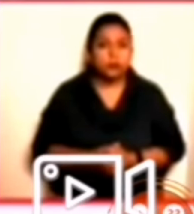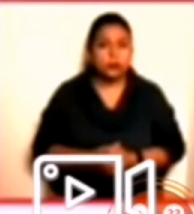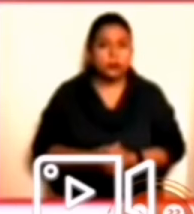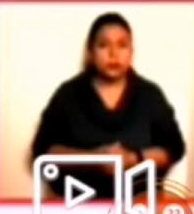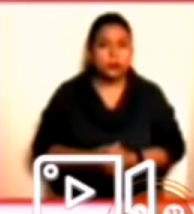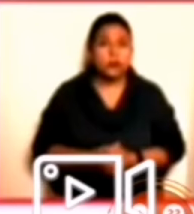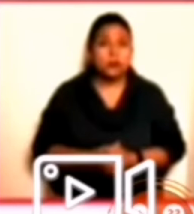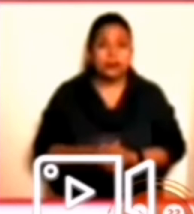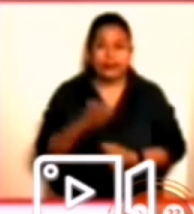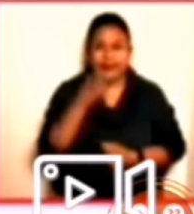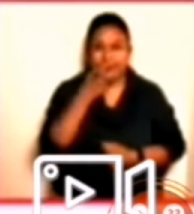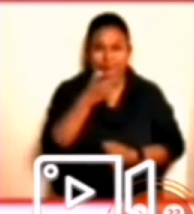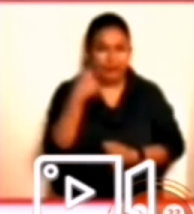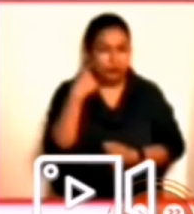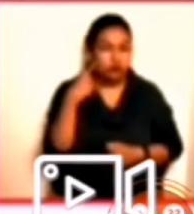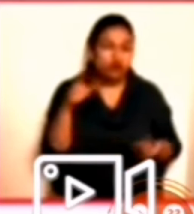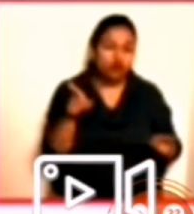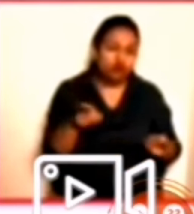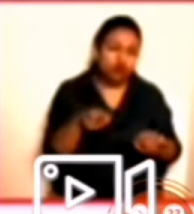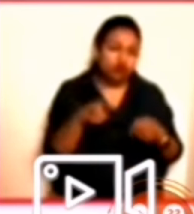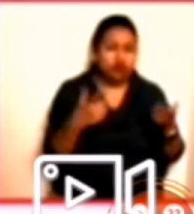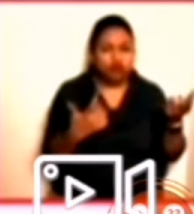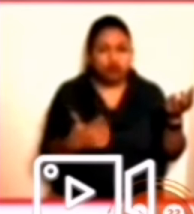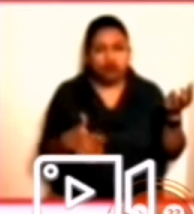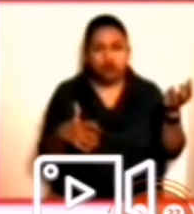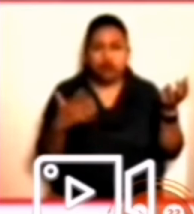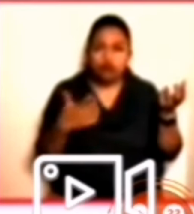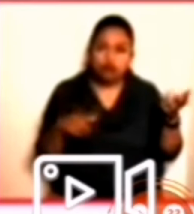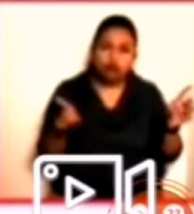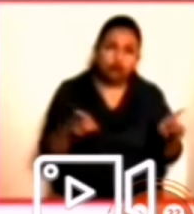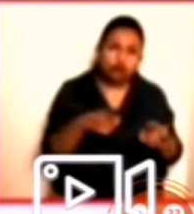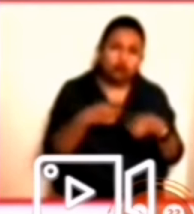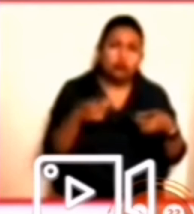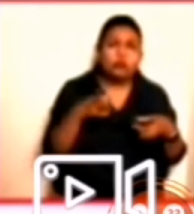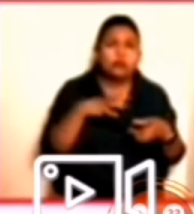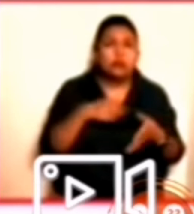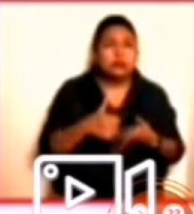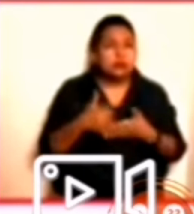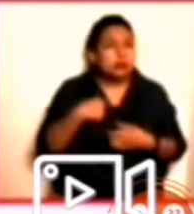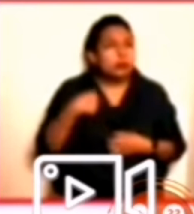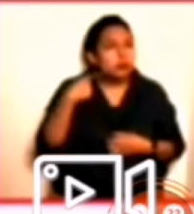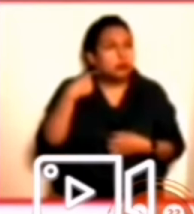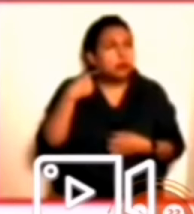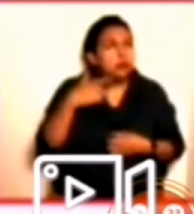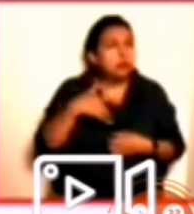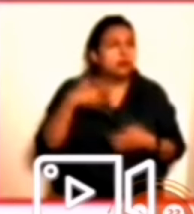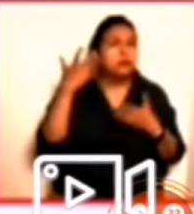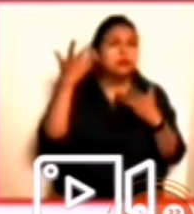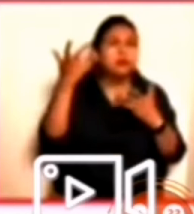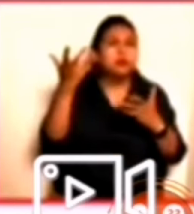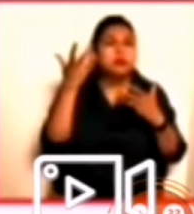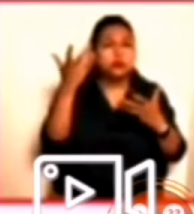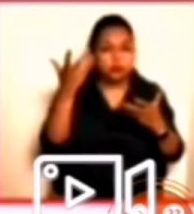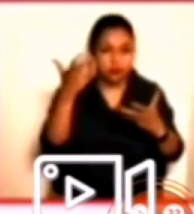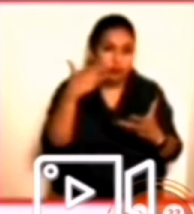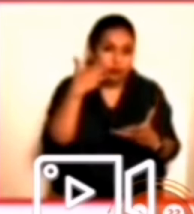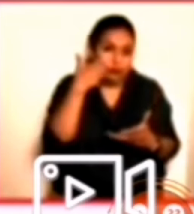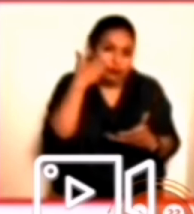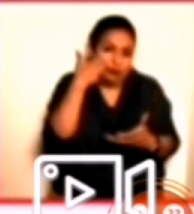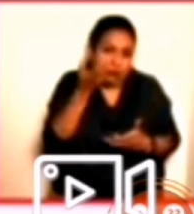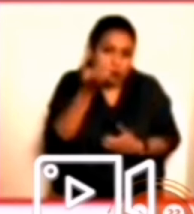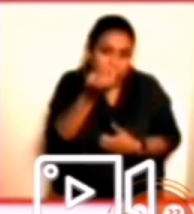este tipo de sonoridad una progresión de cierta esperanza que queríamos lograr a partir de